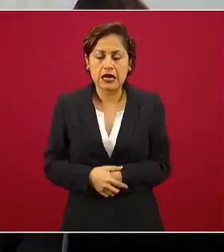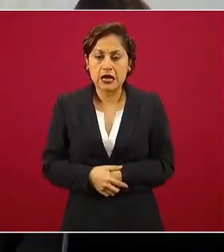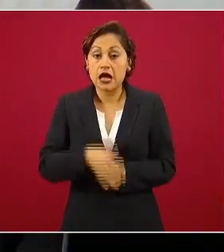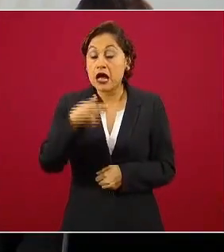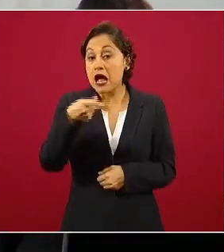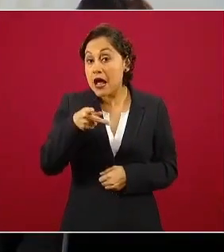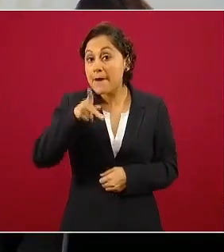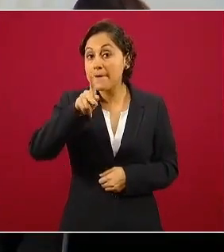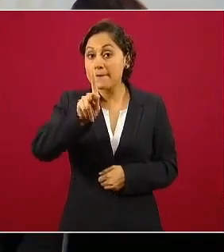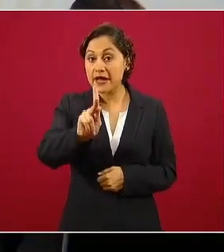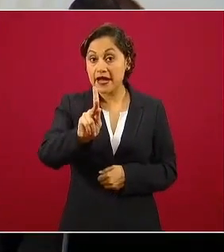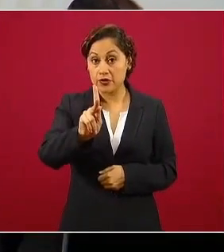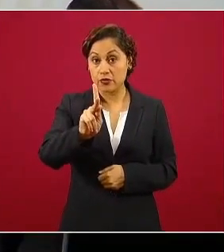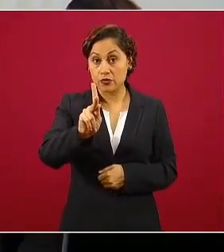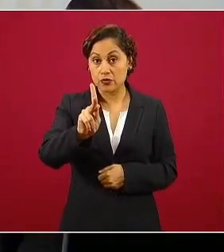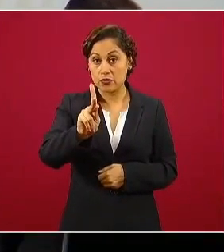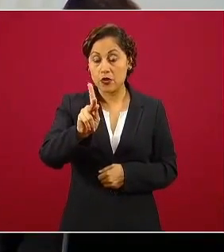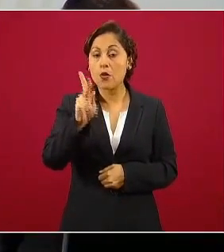mal